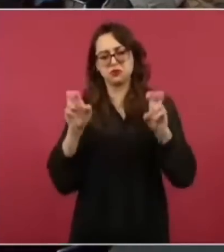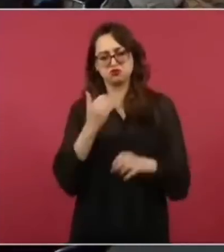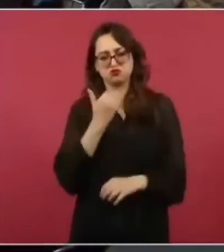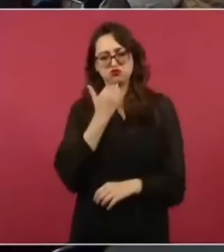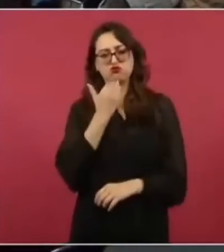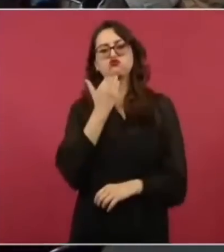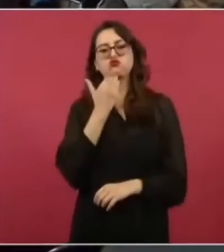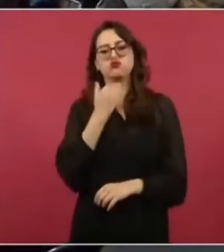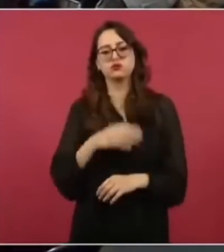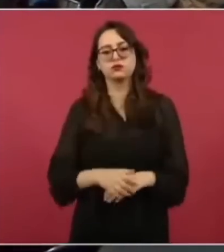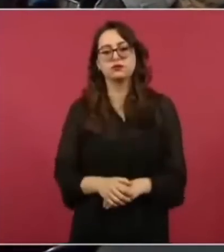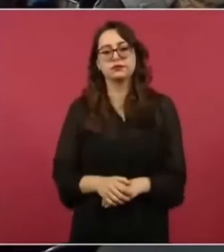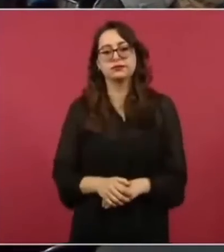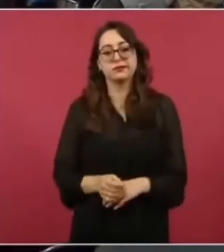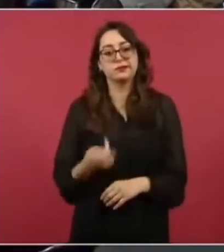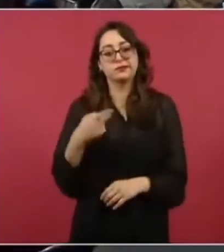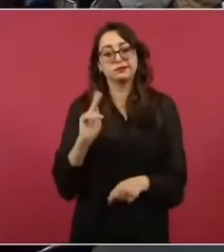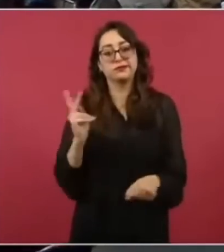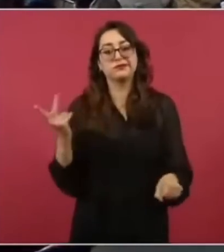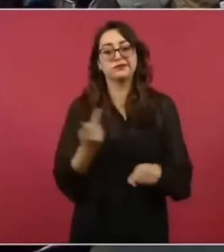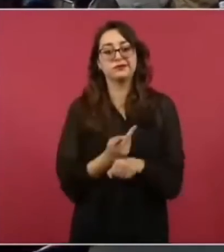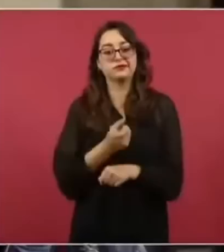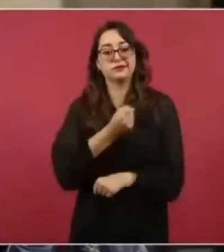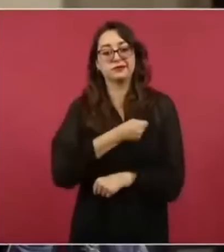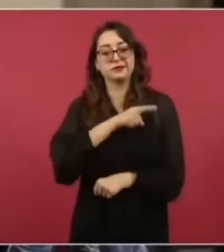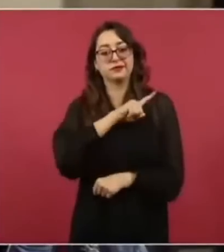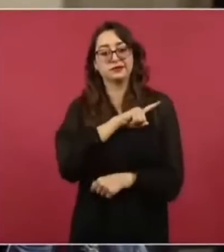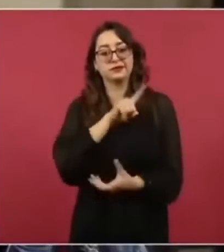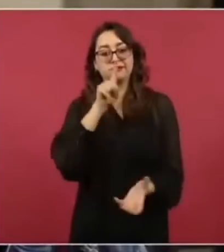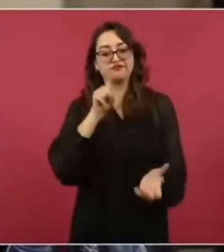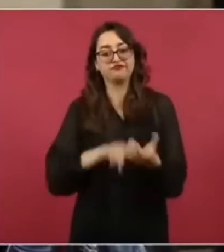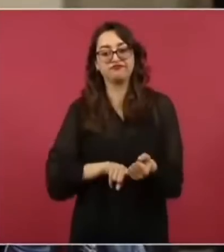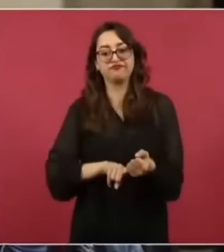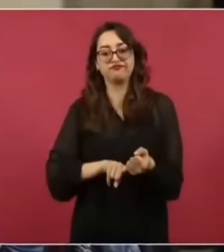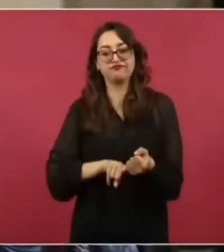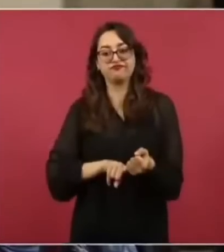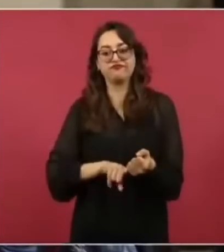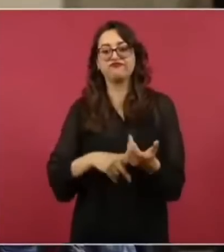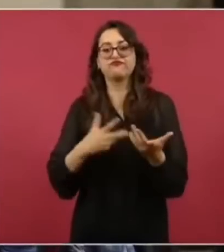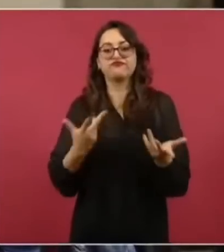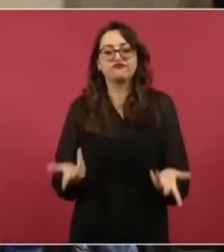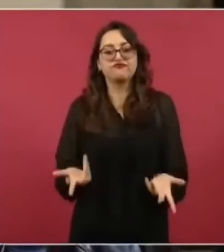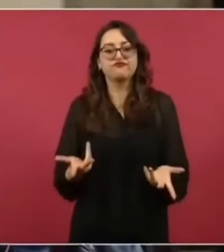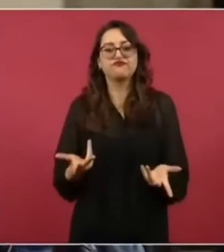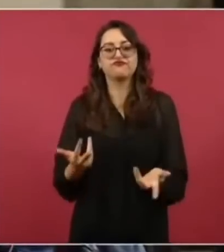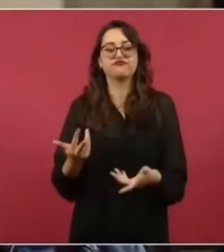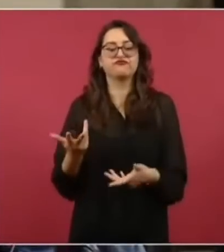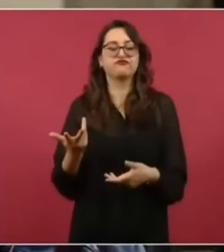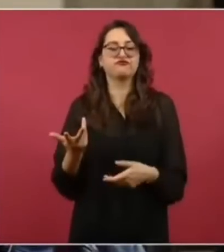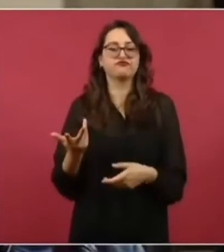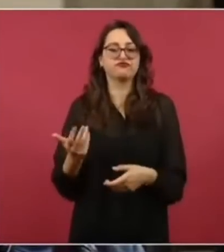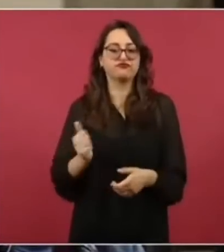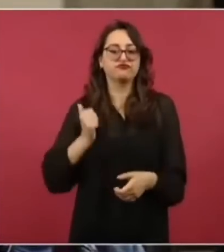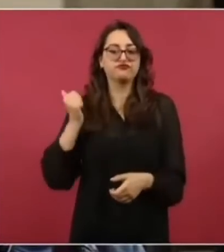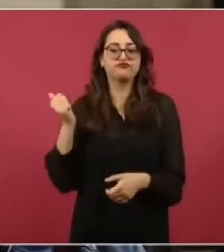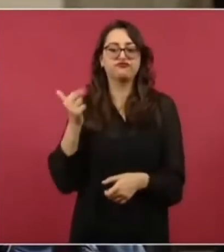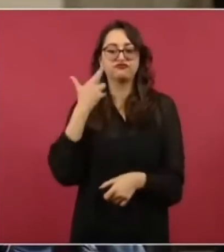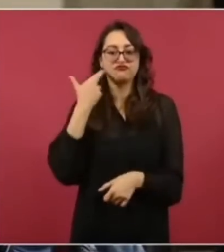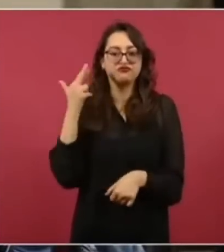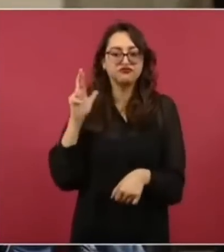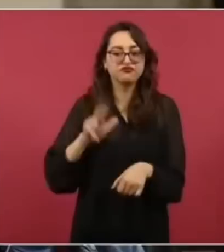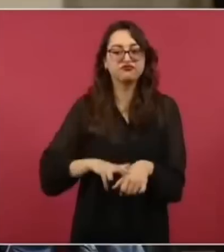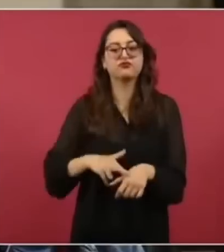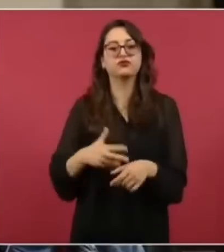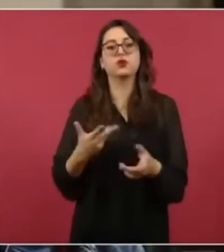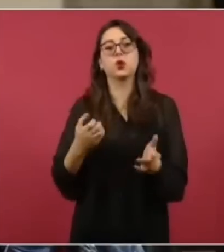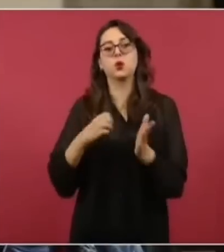tenemos que hablar de los mercenarios de la salud. Hay lugares en México en donde están esperando, por ejemplo, la construcción de un